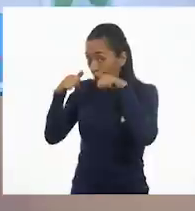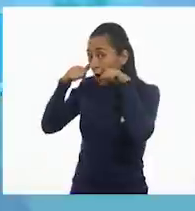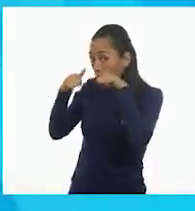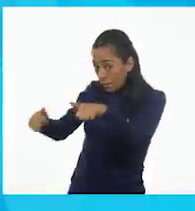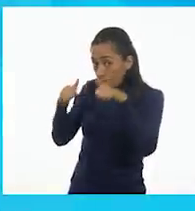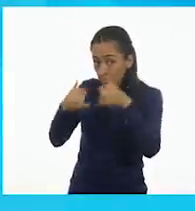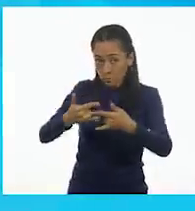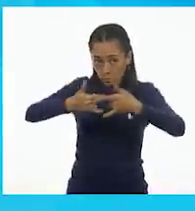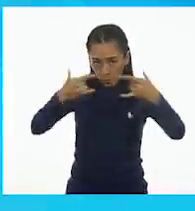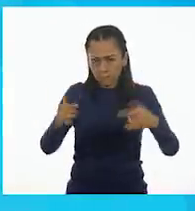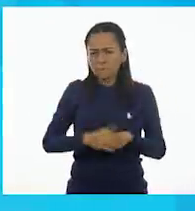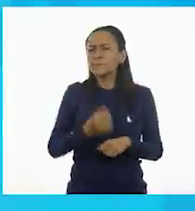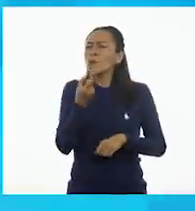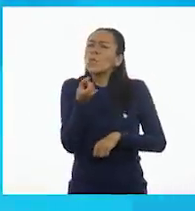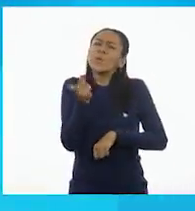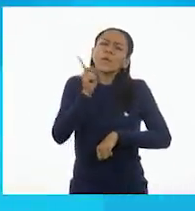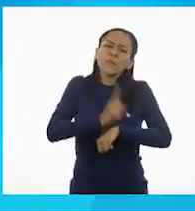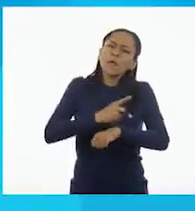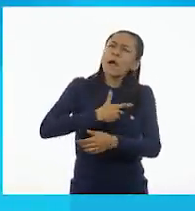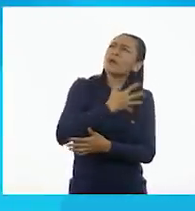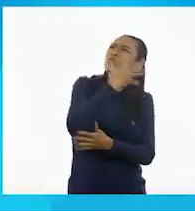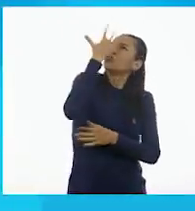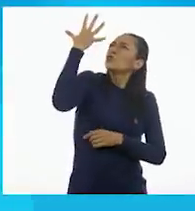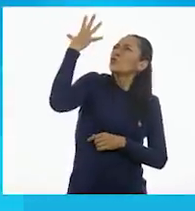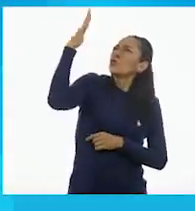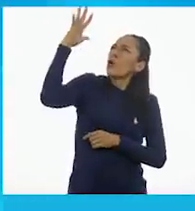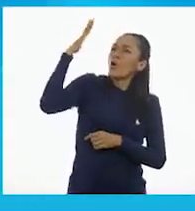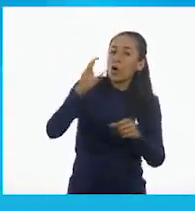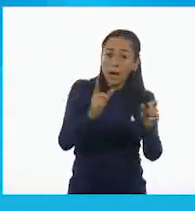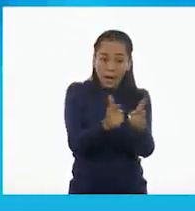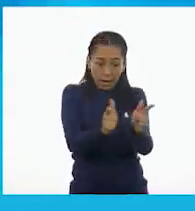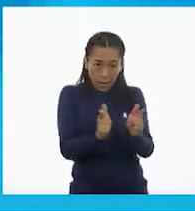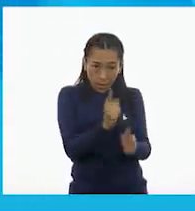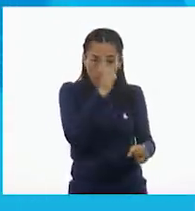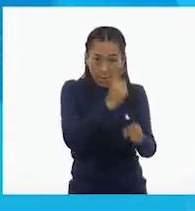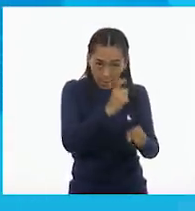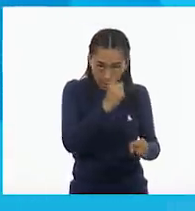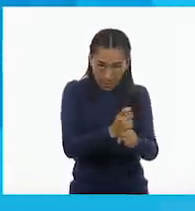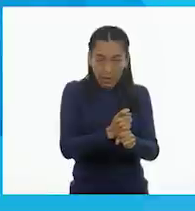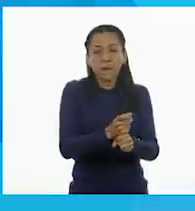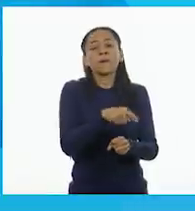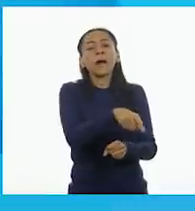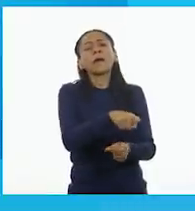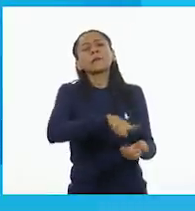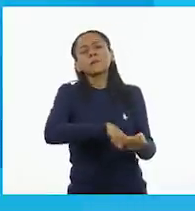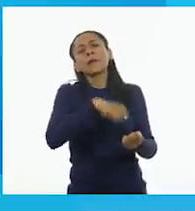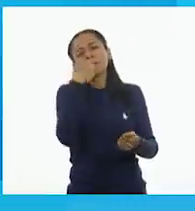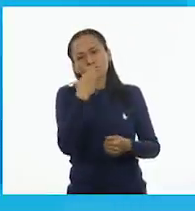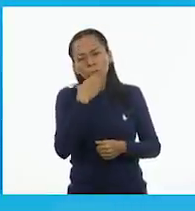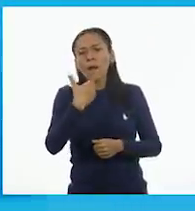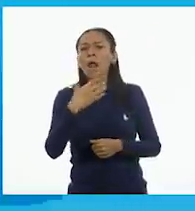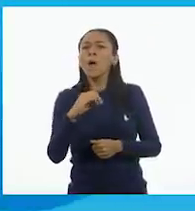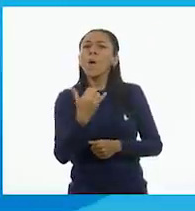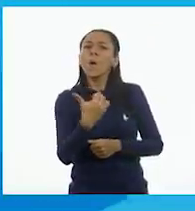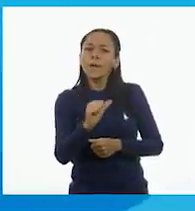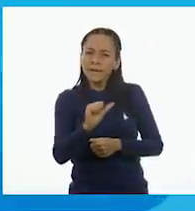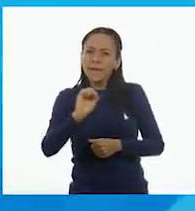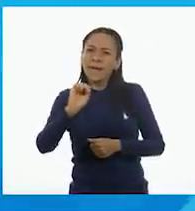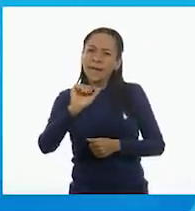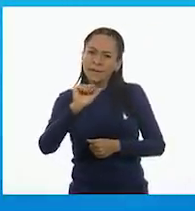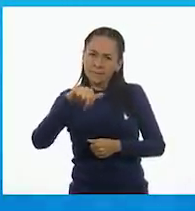día soleado, ¿sí?, el grupo de primer grado de la primaria Goya Sánchez estaba a punto de salir